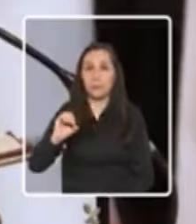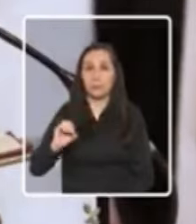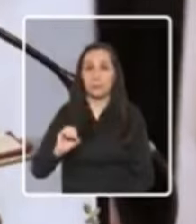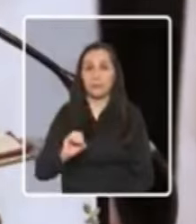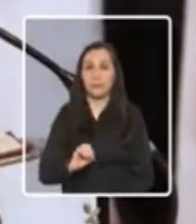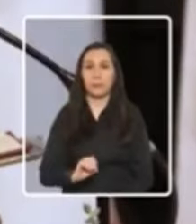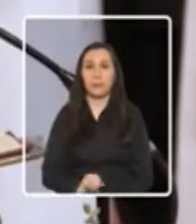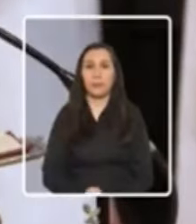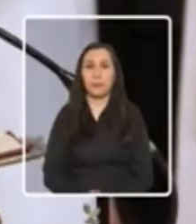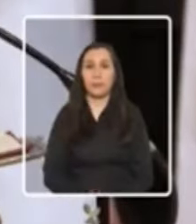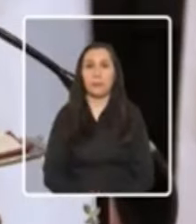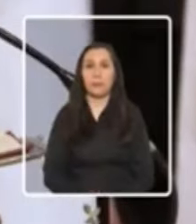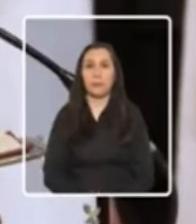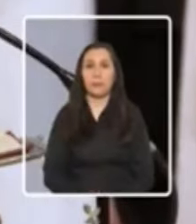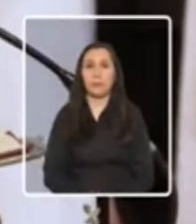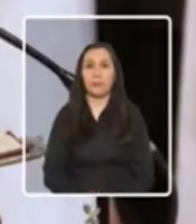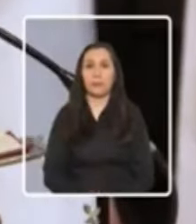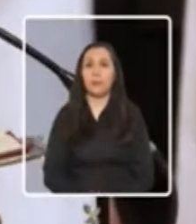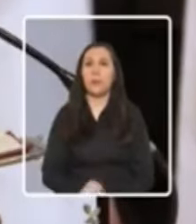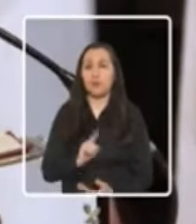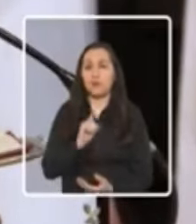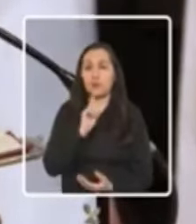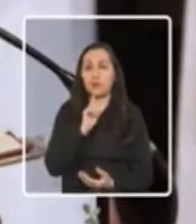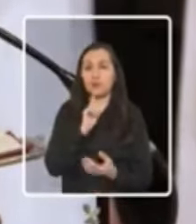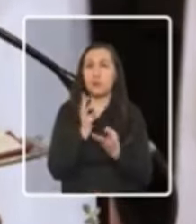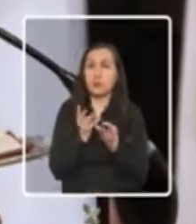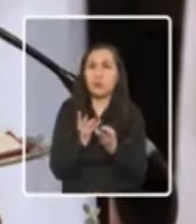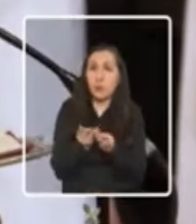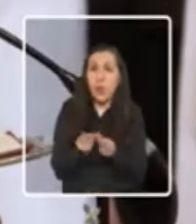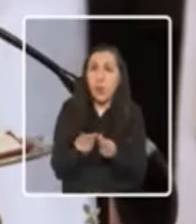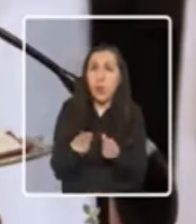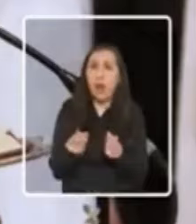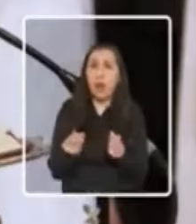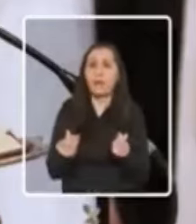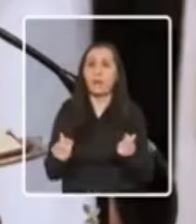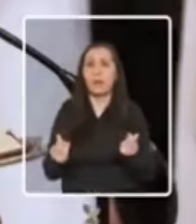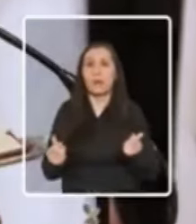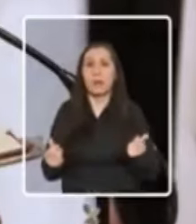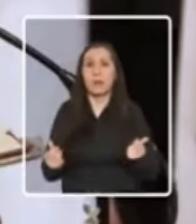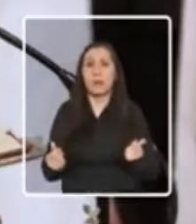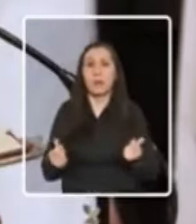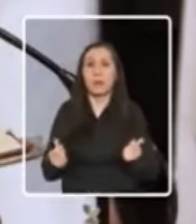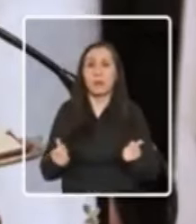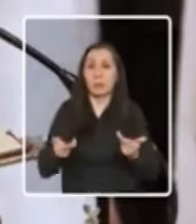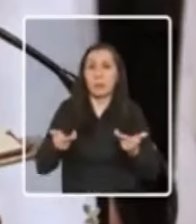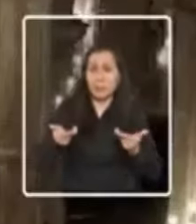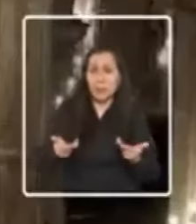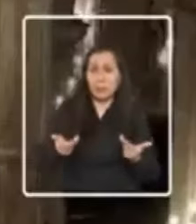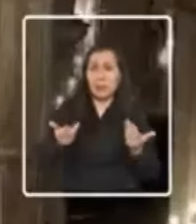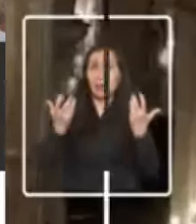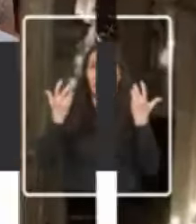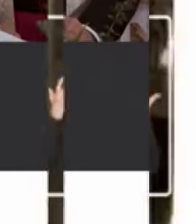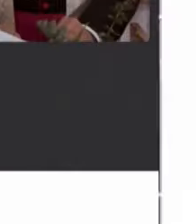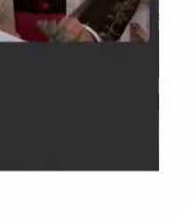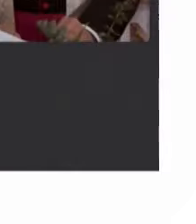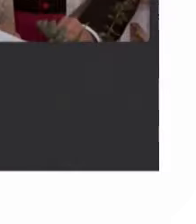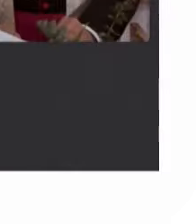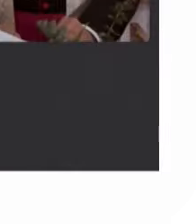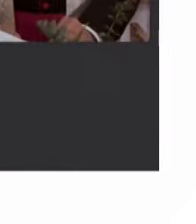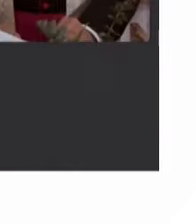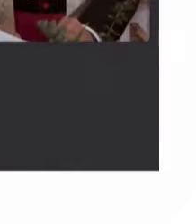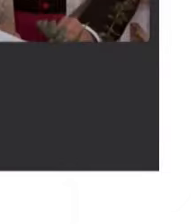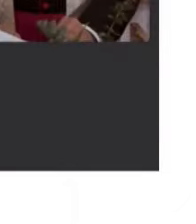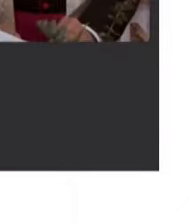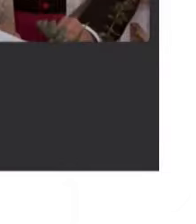así lo dijo el arzobispo nosotros que somos generosos en más del Rey entendemos que es contra la corrupción eso es lo que quiso decir el el